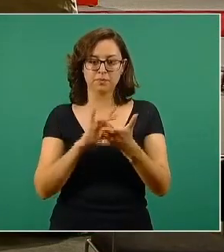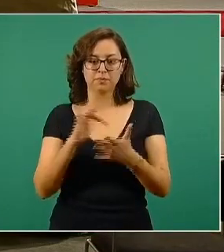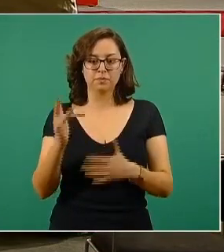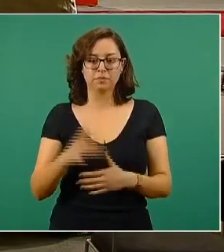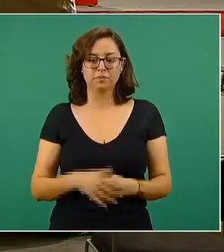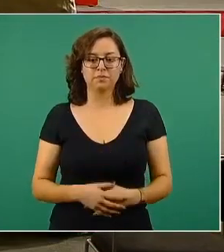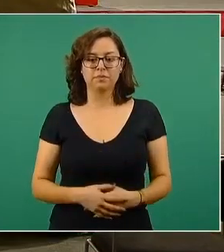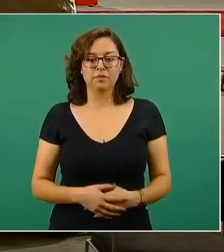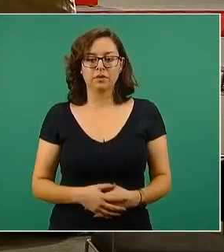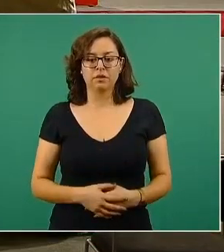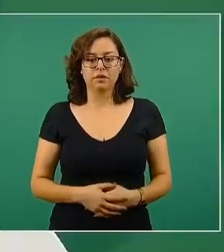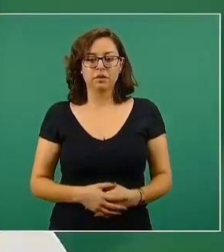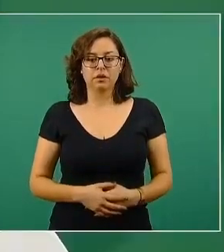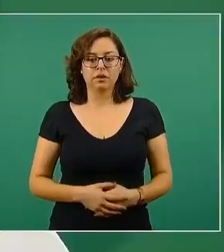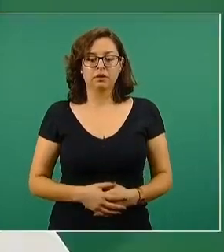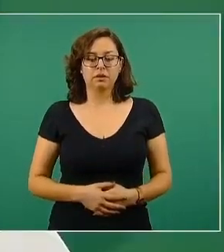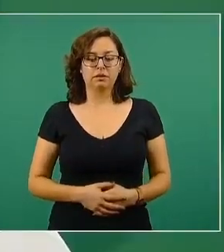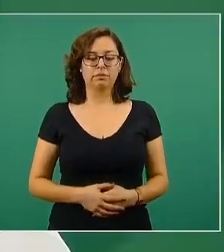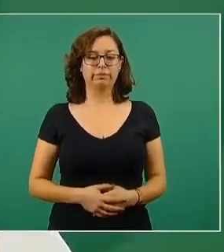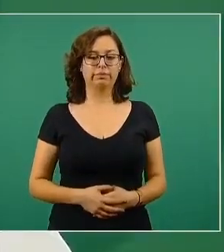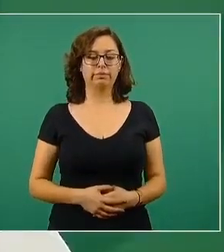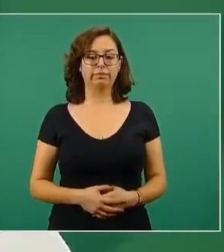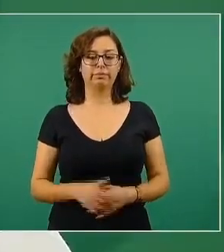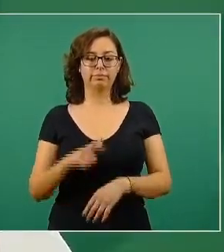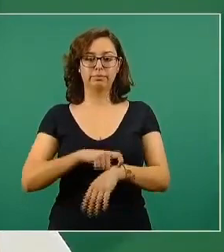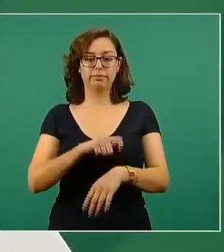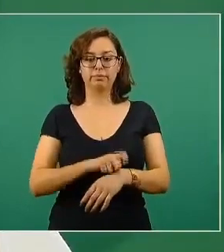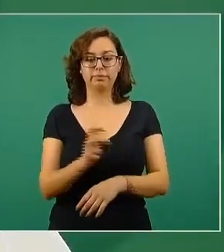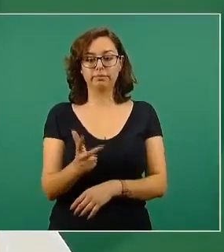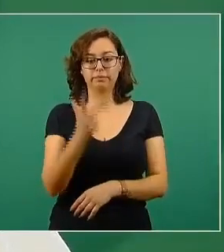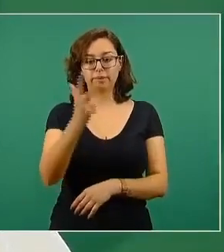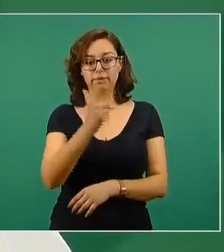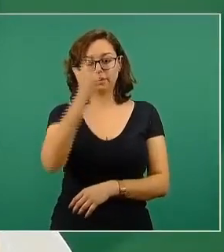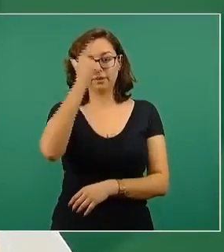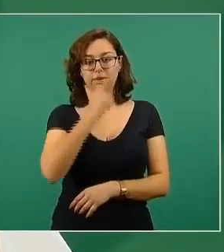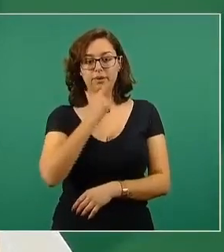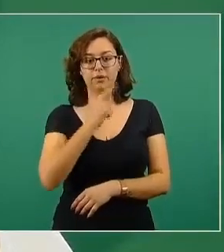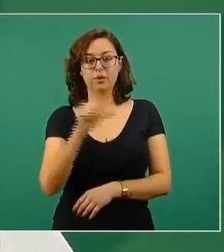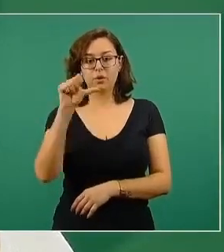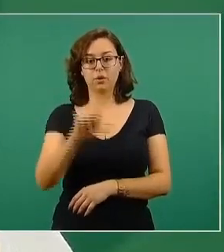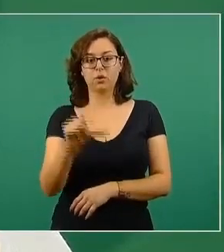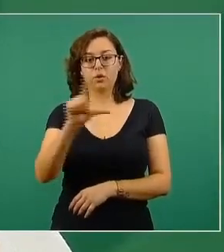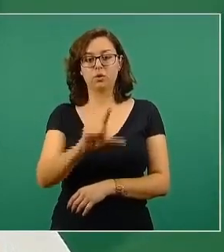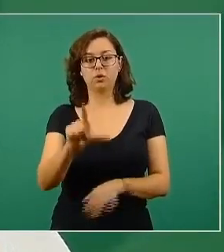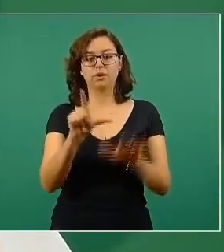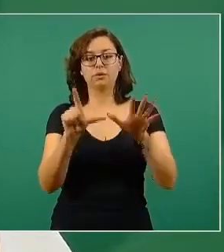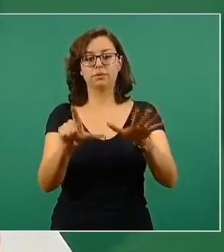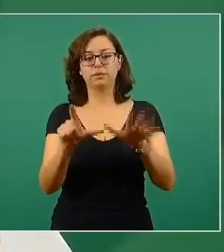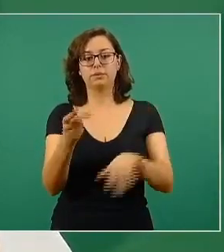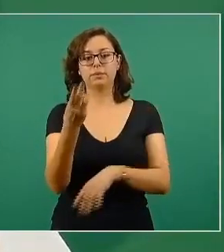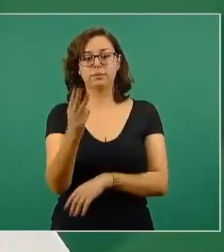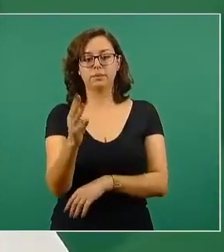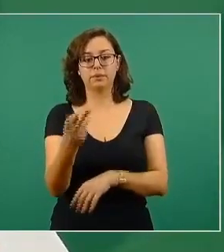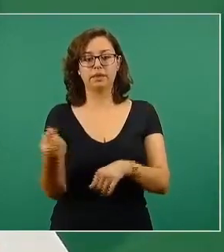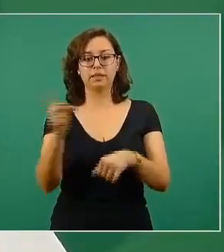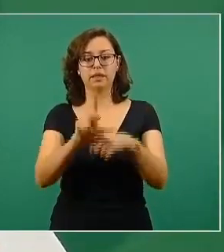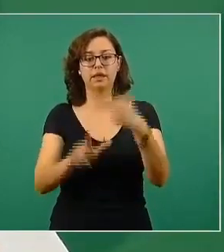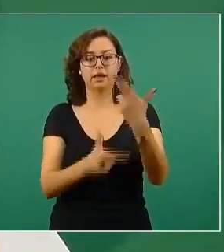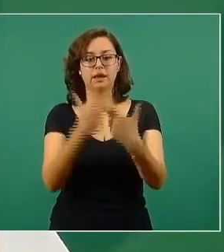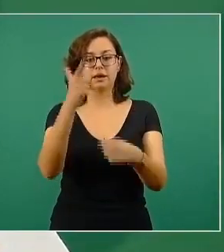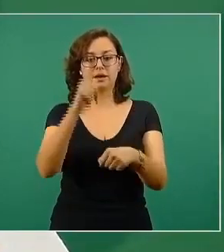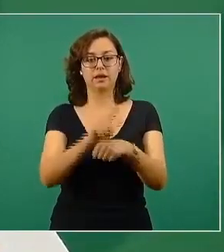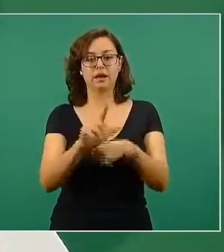ponerlo sobre la mesa. Muy bien, pues aquí terminamos, son las 8 de la noche de este lunes 17 de mayo, Día